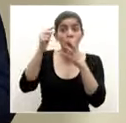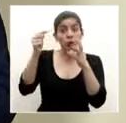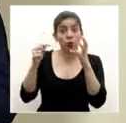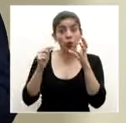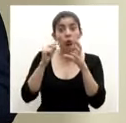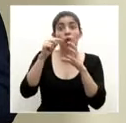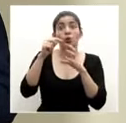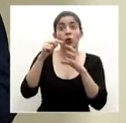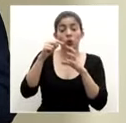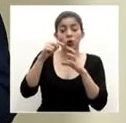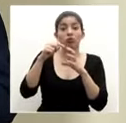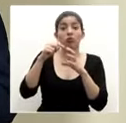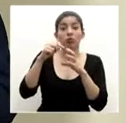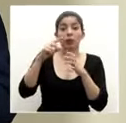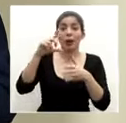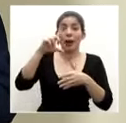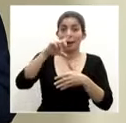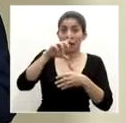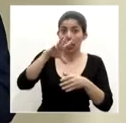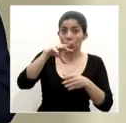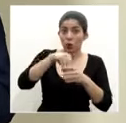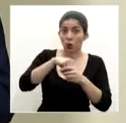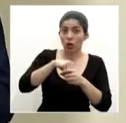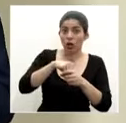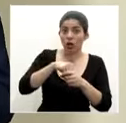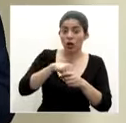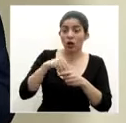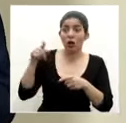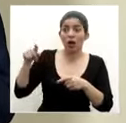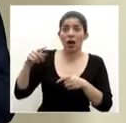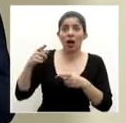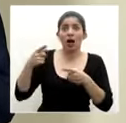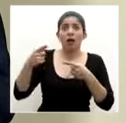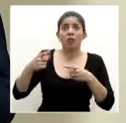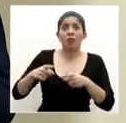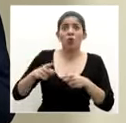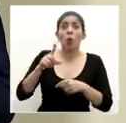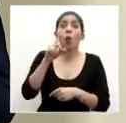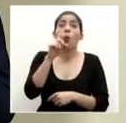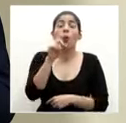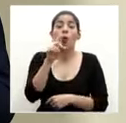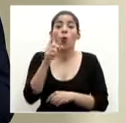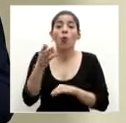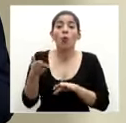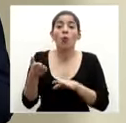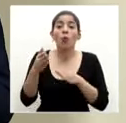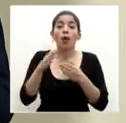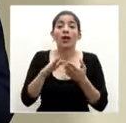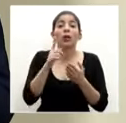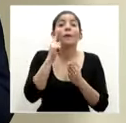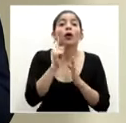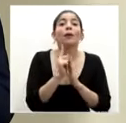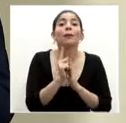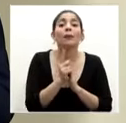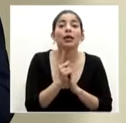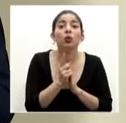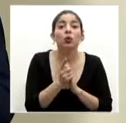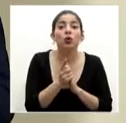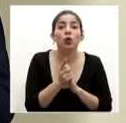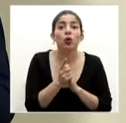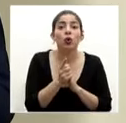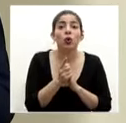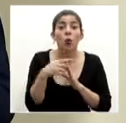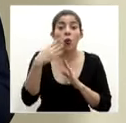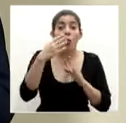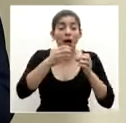incluyen América Latina que han llegado a tener un muerto por minuto en el